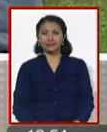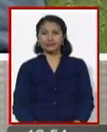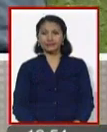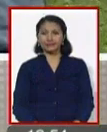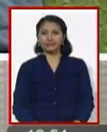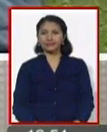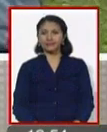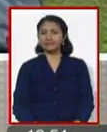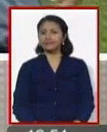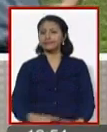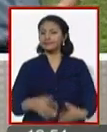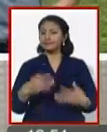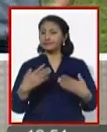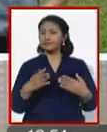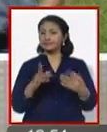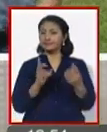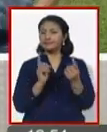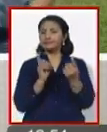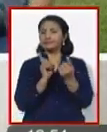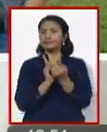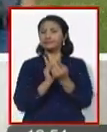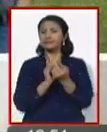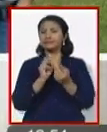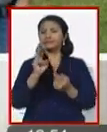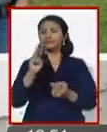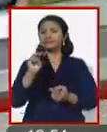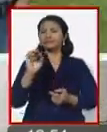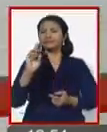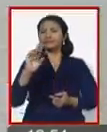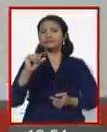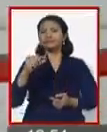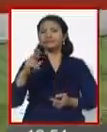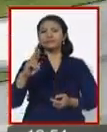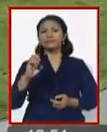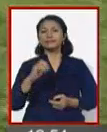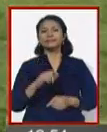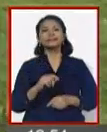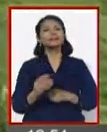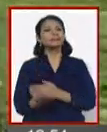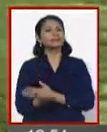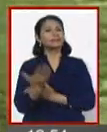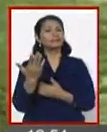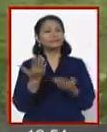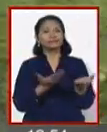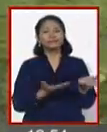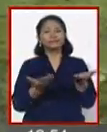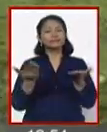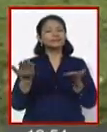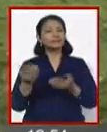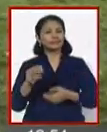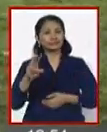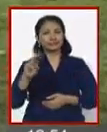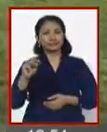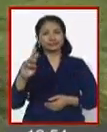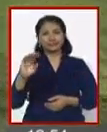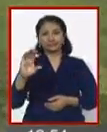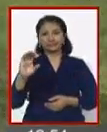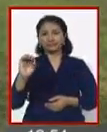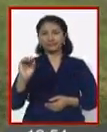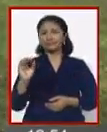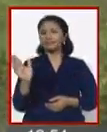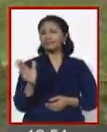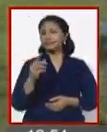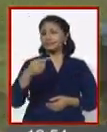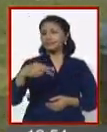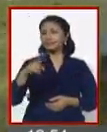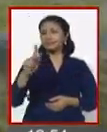Es así, compañeros, nos encontramos en la morgue municipal de Montero, donde se tiene la que en horas de la mañana fue retirado el cuerpo de Marco Antonio Gutiérrez,